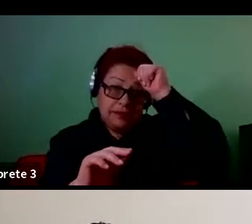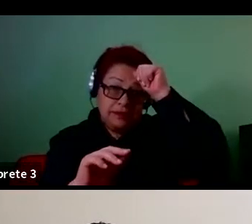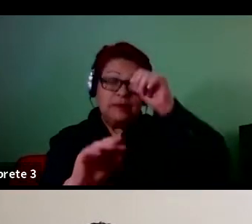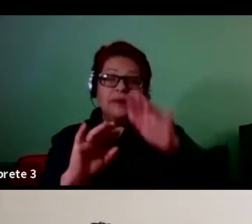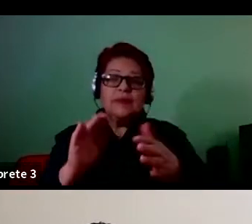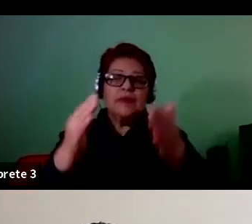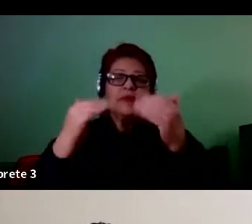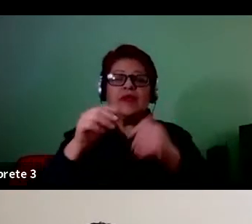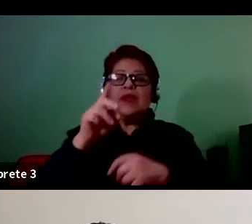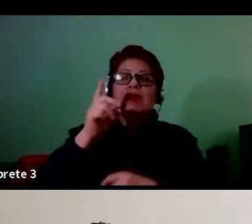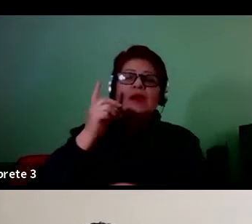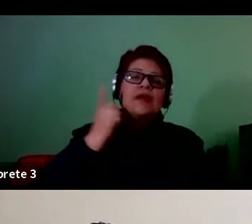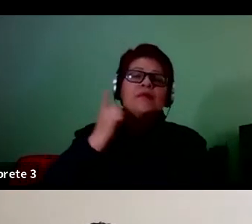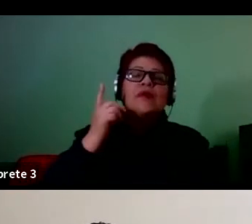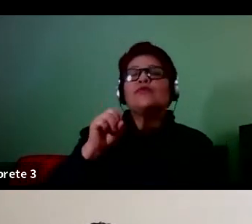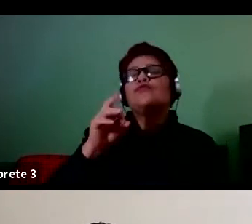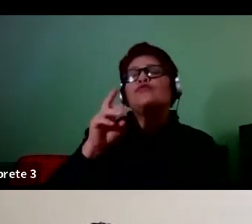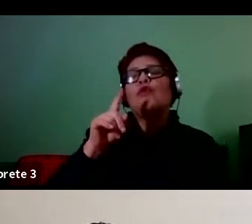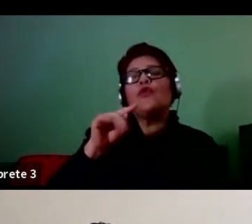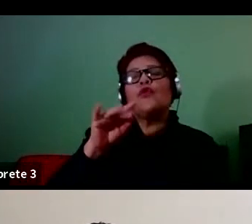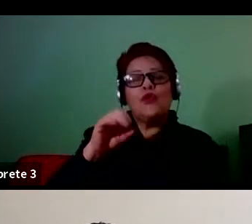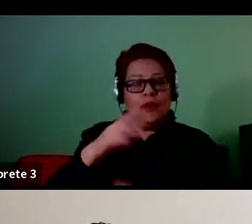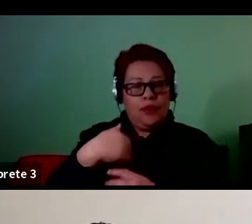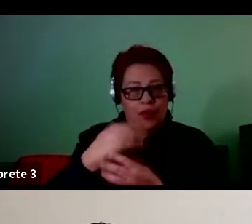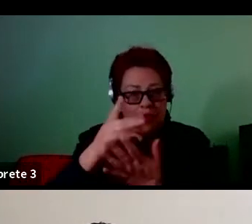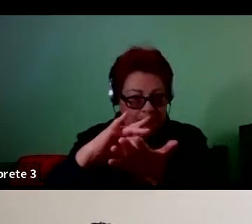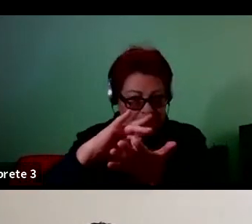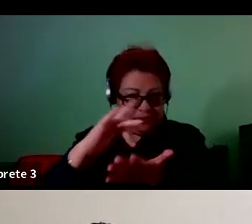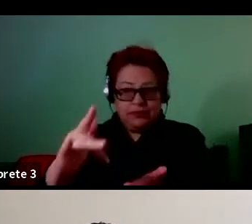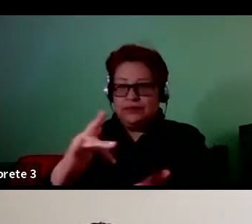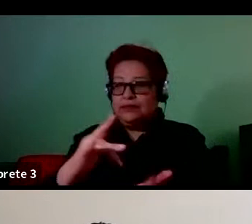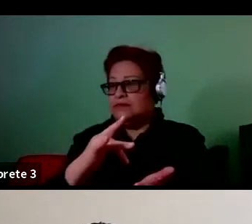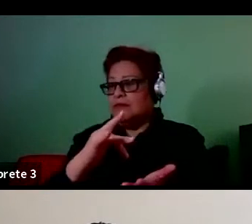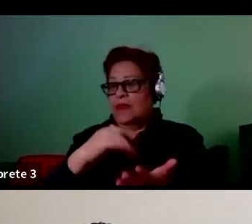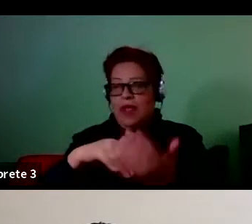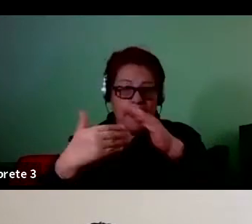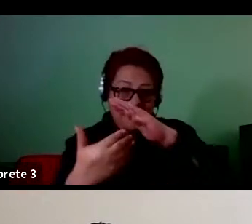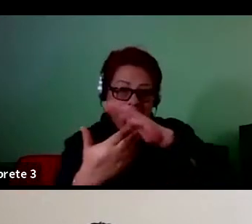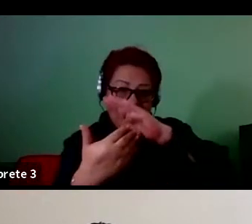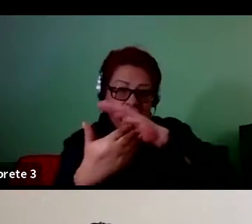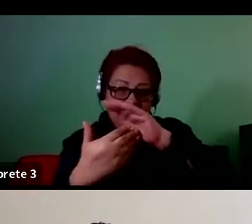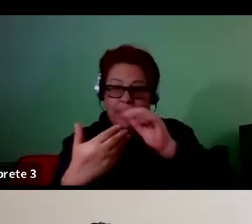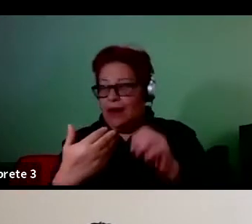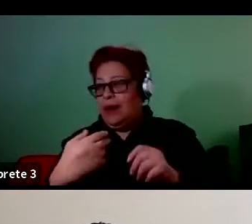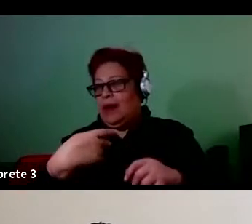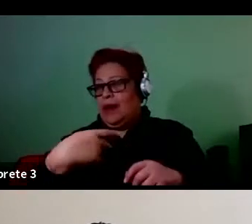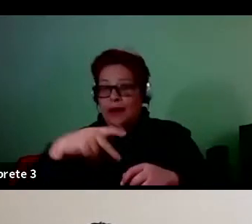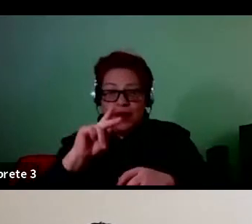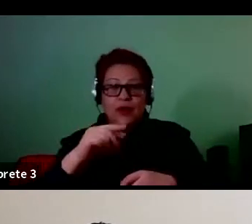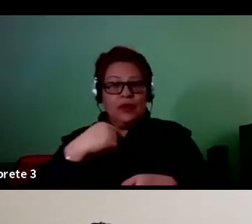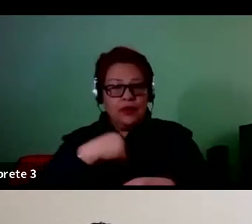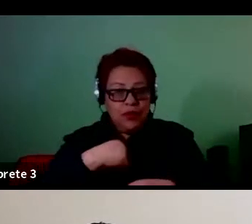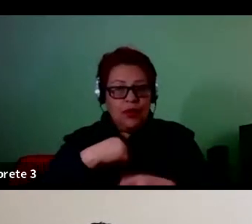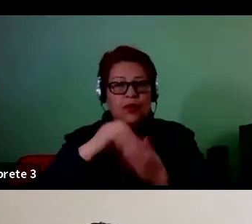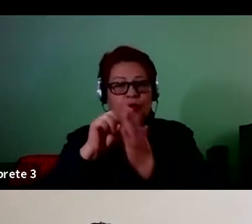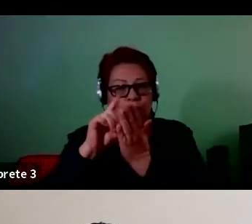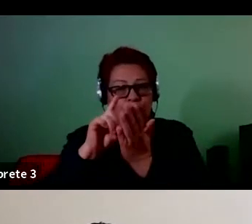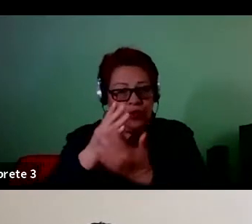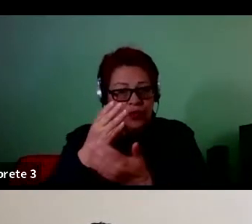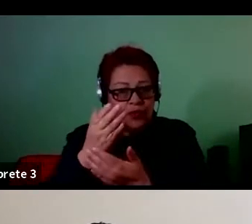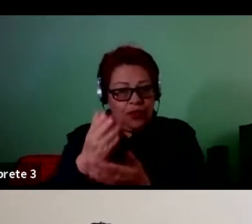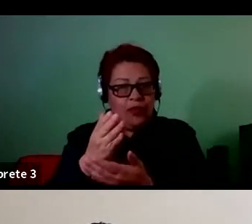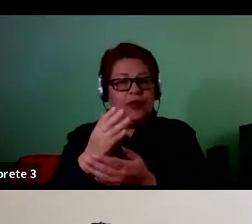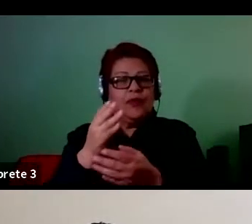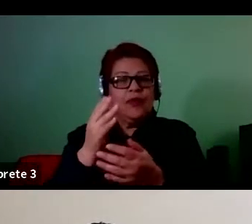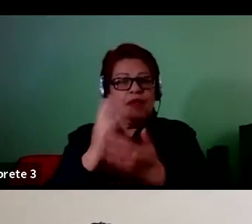¿sí? Diputada, yo agradezco lo de la mesa, pero entonces yo le solicitaría que